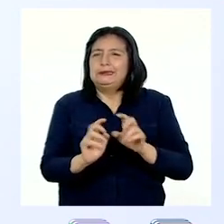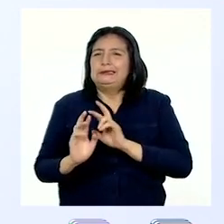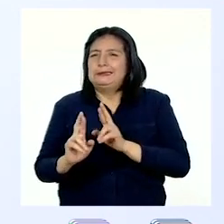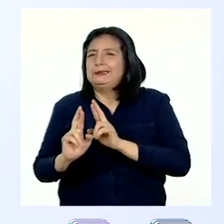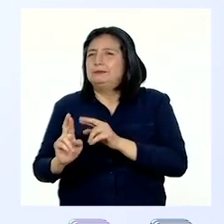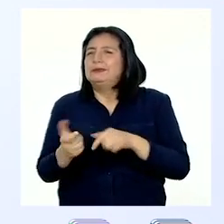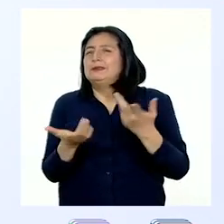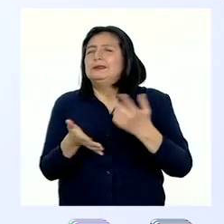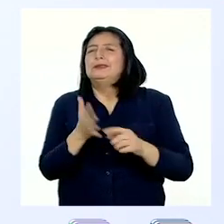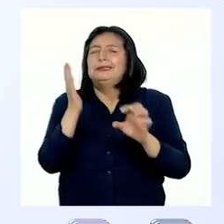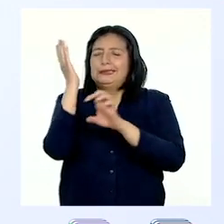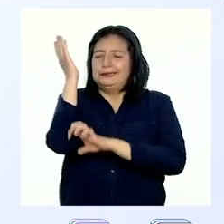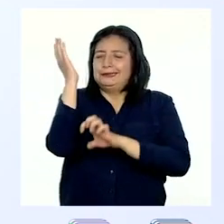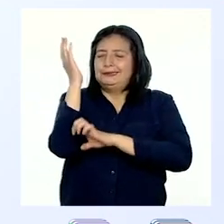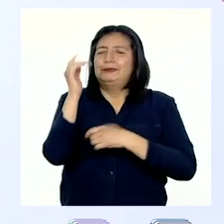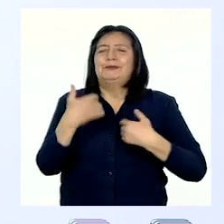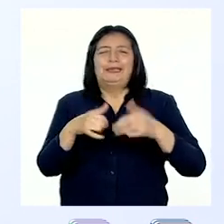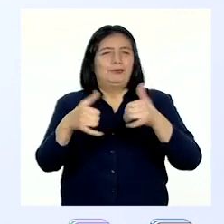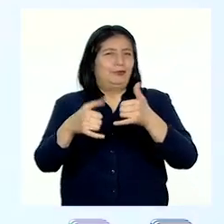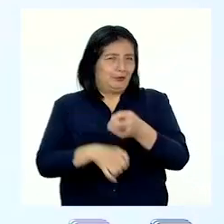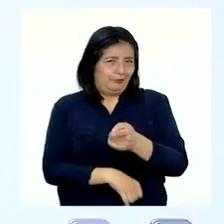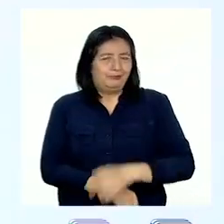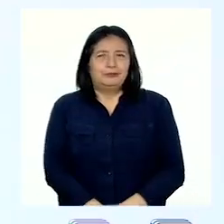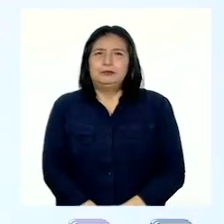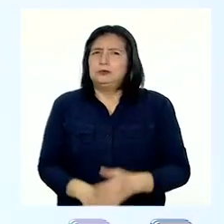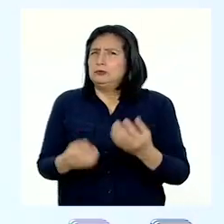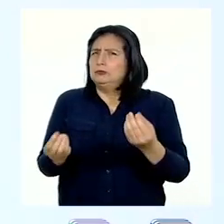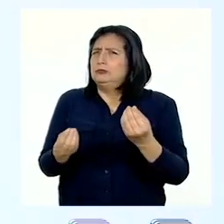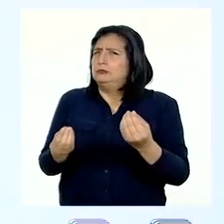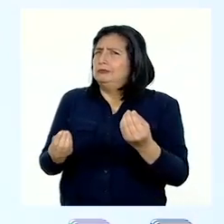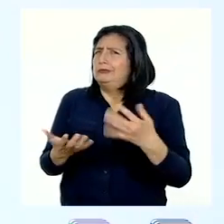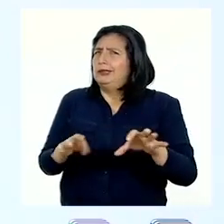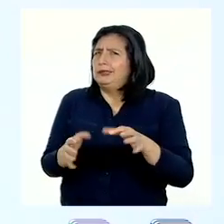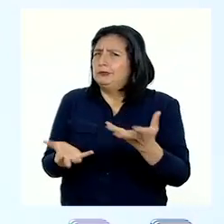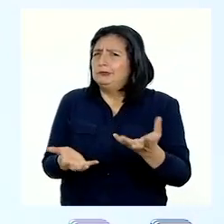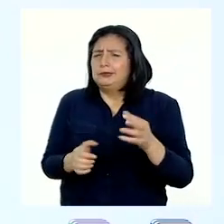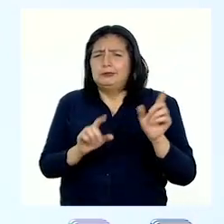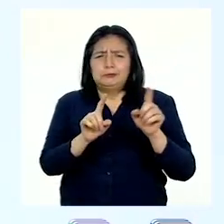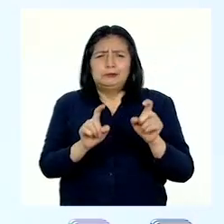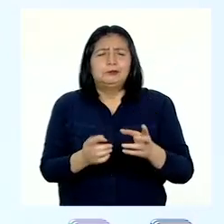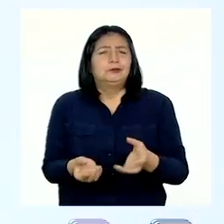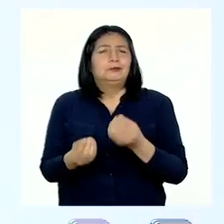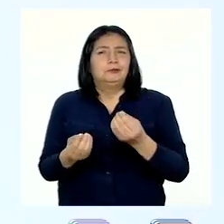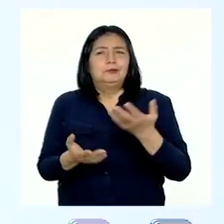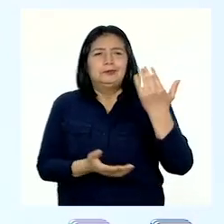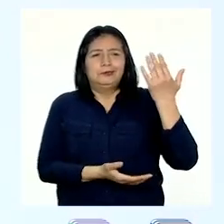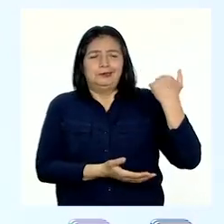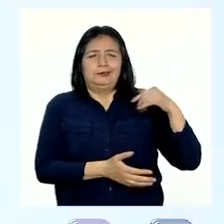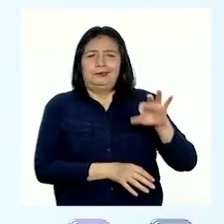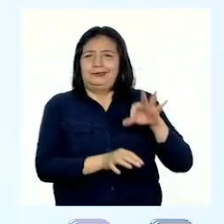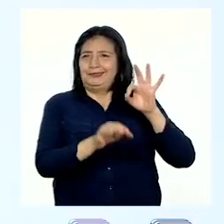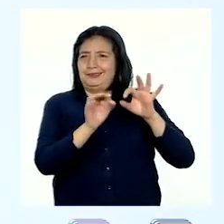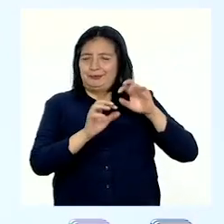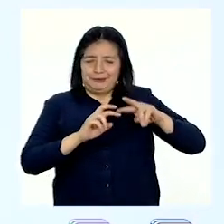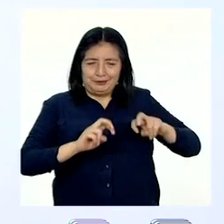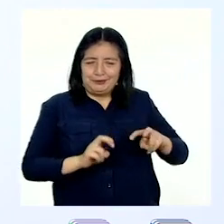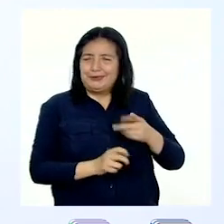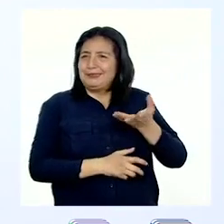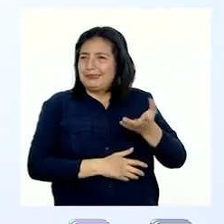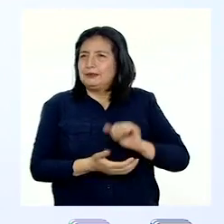respuestas sobre las estaciones para nuestro juego. ¿Cómo las crearemos? Pues a partir de los hallazgos de nuestra